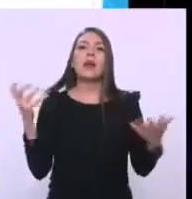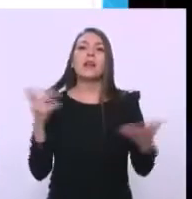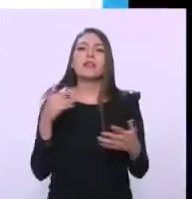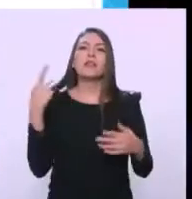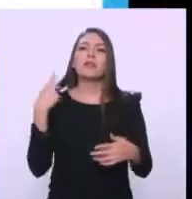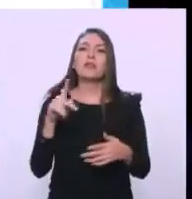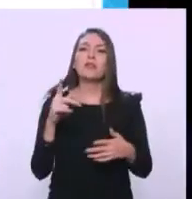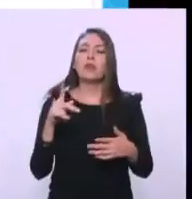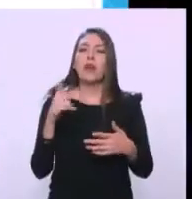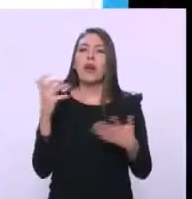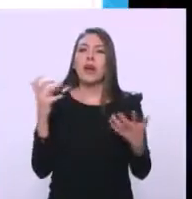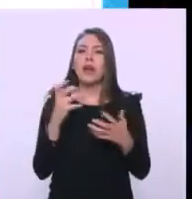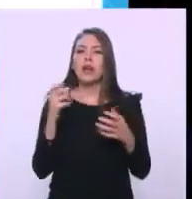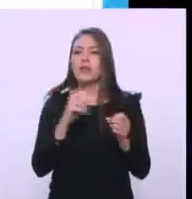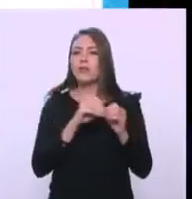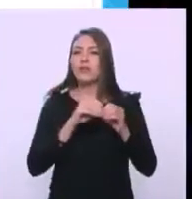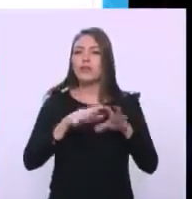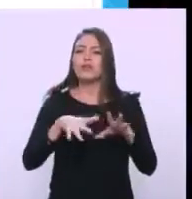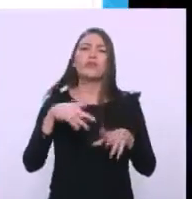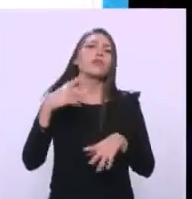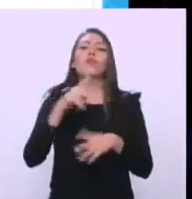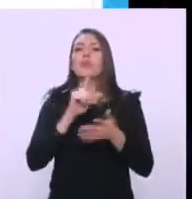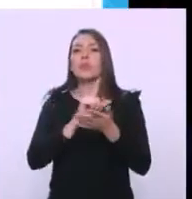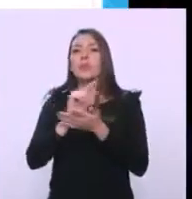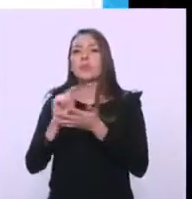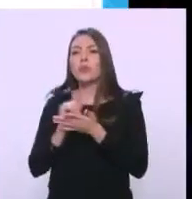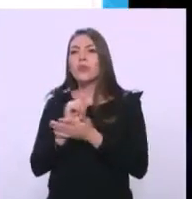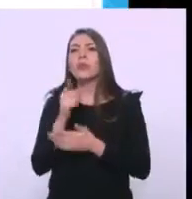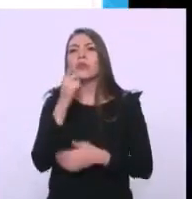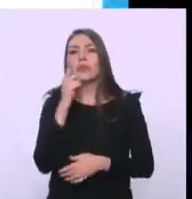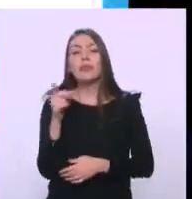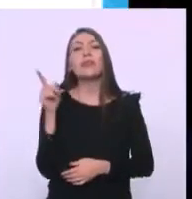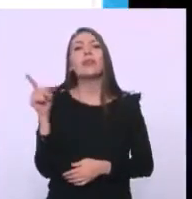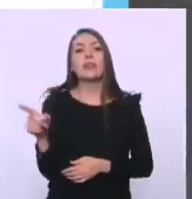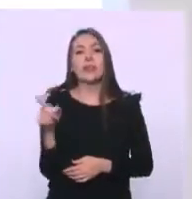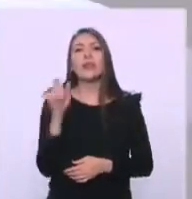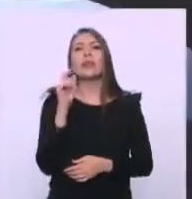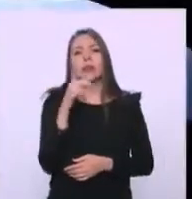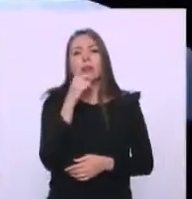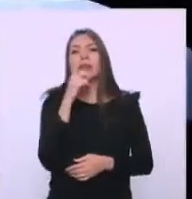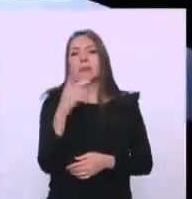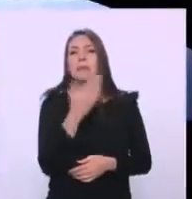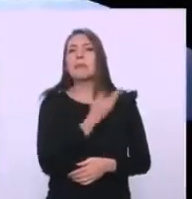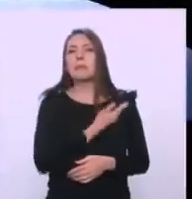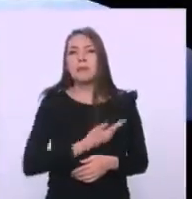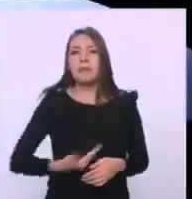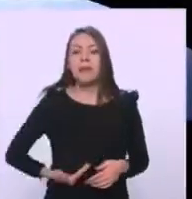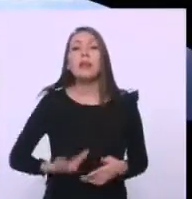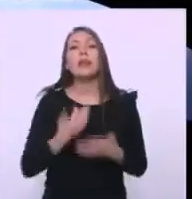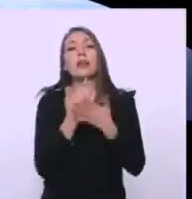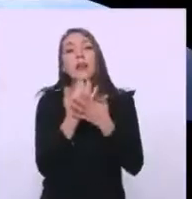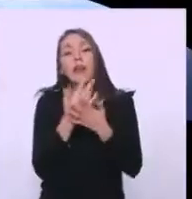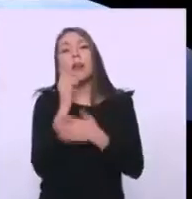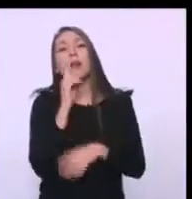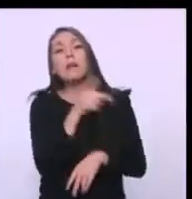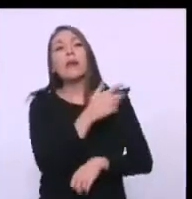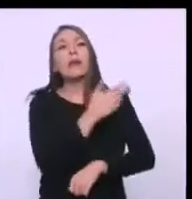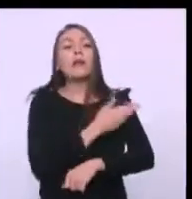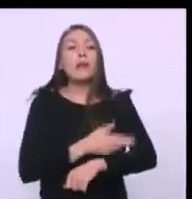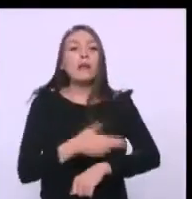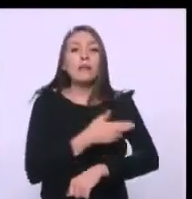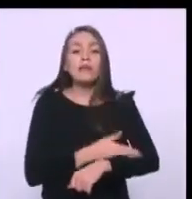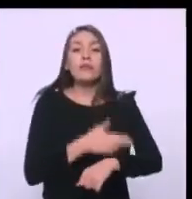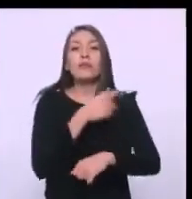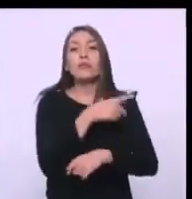medio Latinos, en el que el medio sí cita al presidente, que dice: esperaré a que se resuelva la elección en Estados Unidos